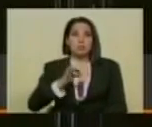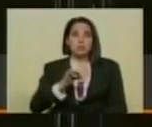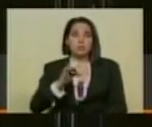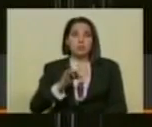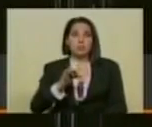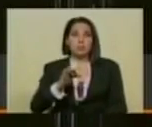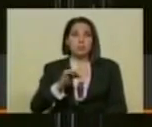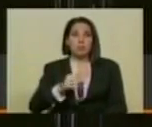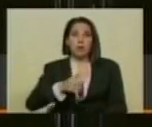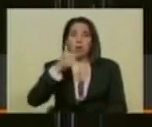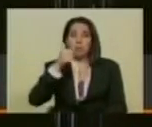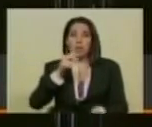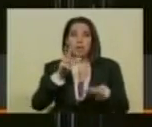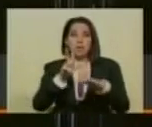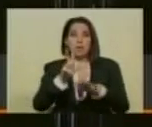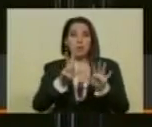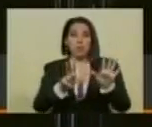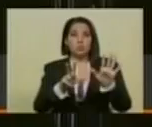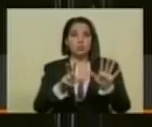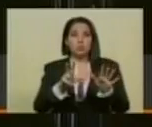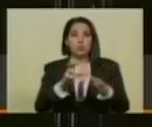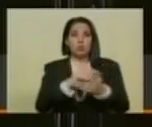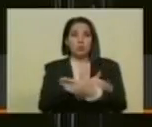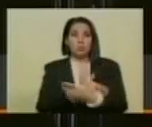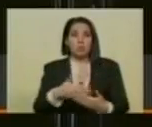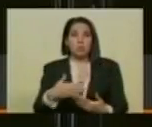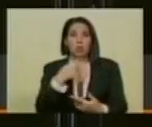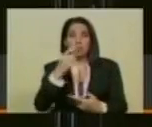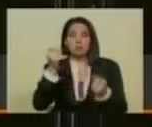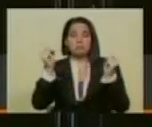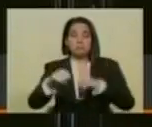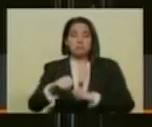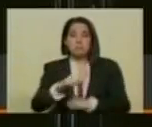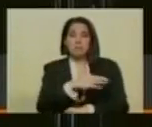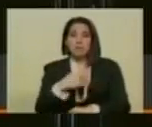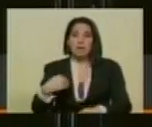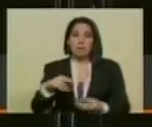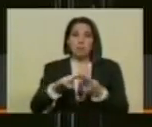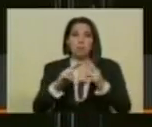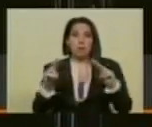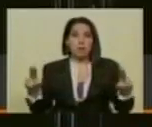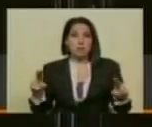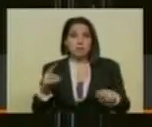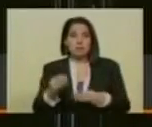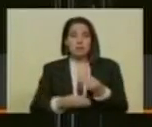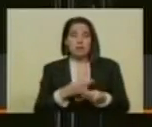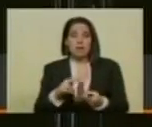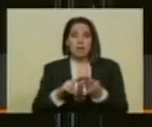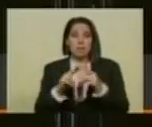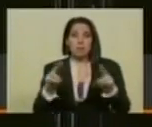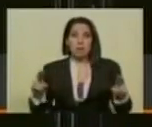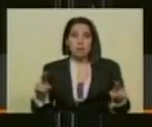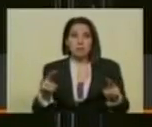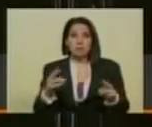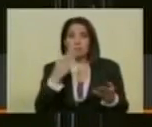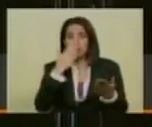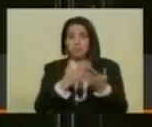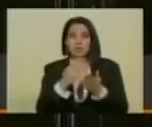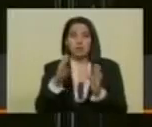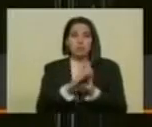de 8.300.000 venezolanos salieron a decir: queremos paz, que haya paz a través de la